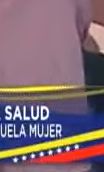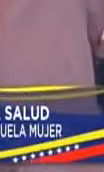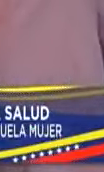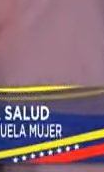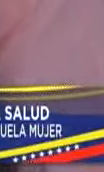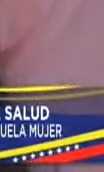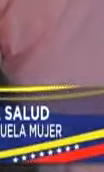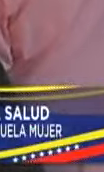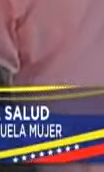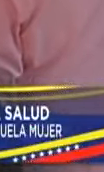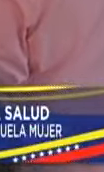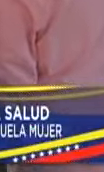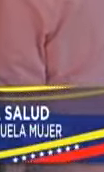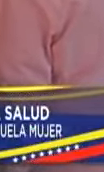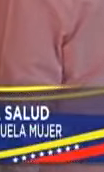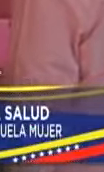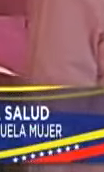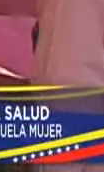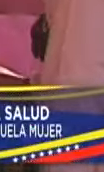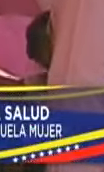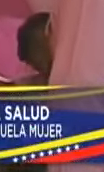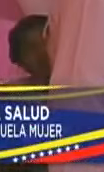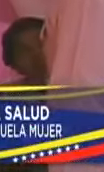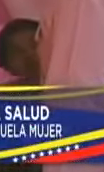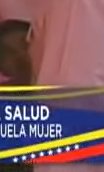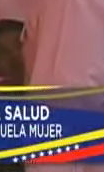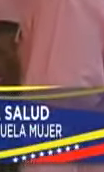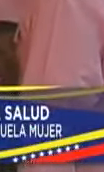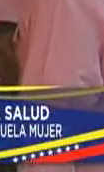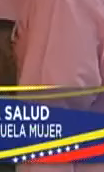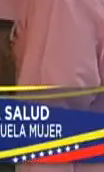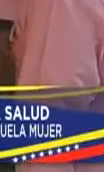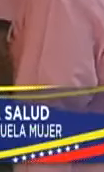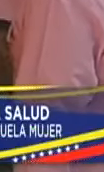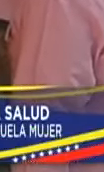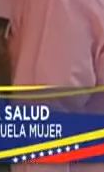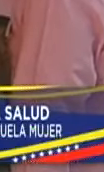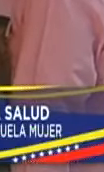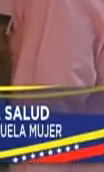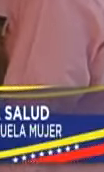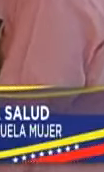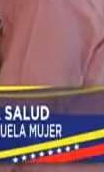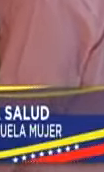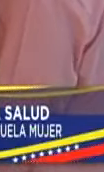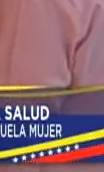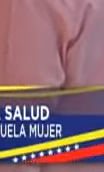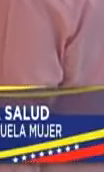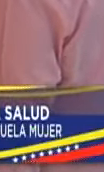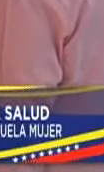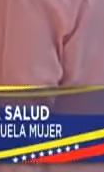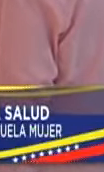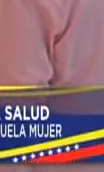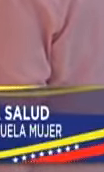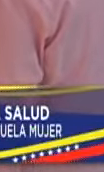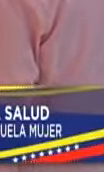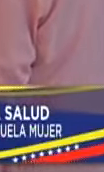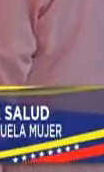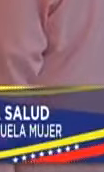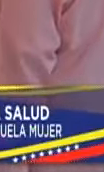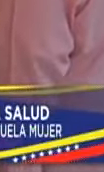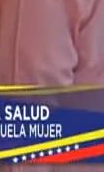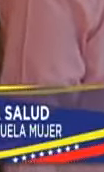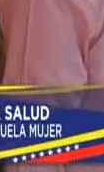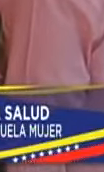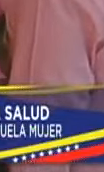del sistema Patria. Es la revolución feminista y cada uno de los planes que se han contemplado durante este